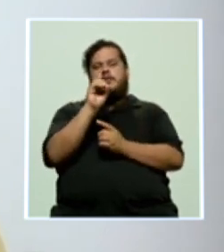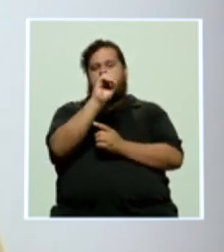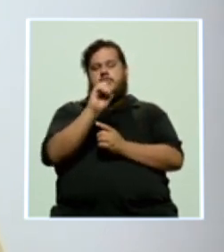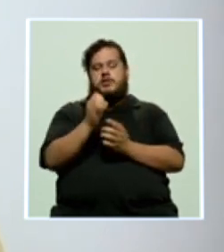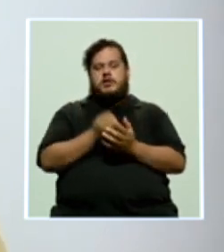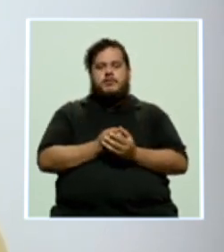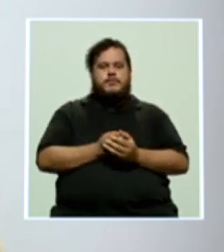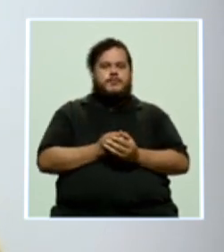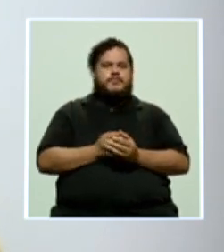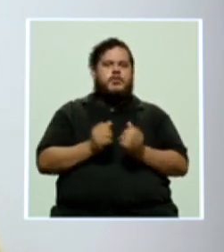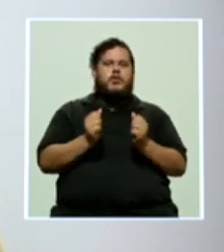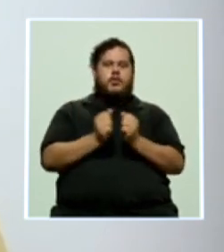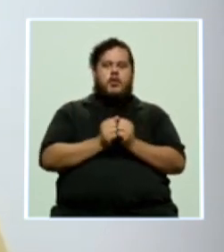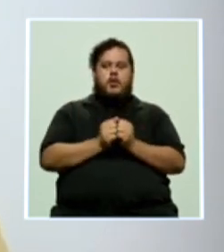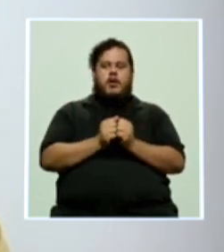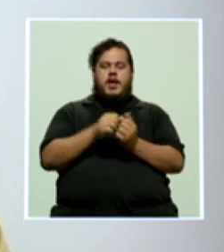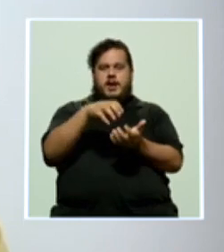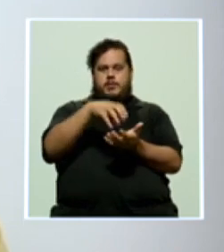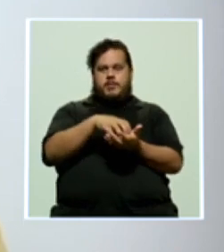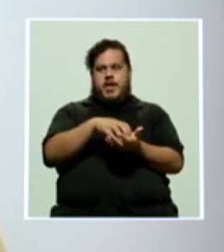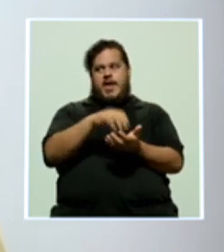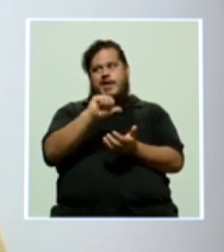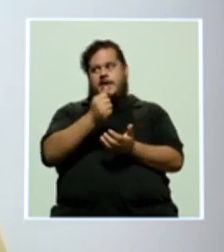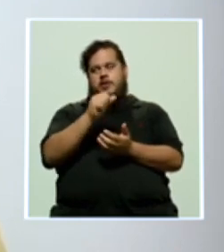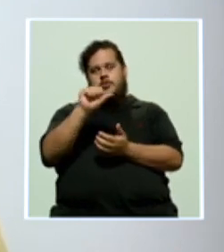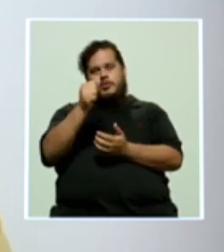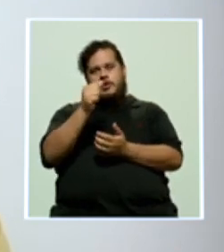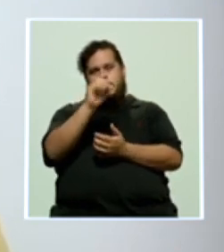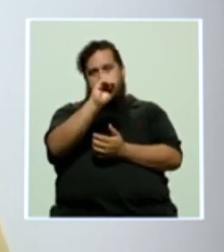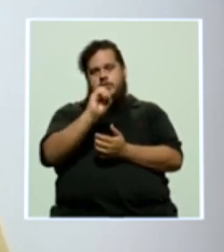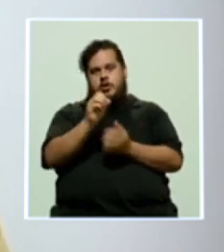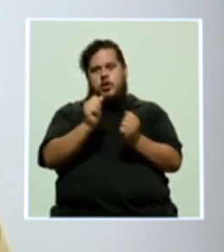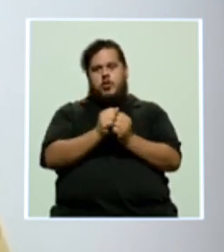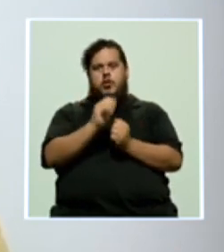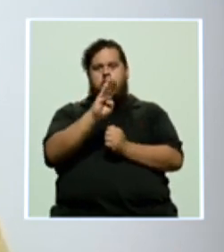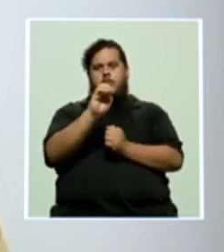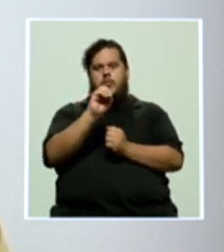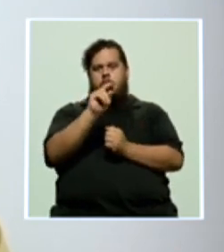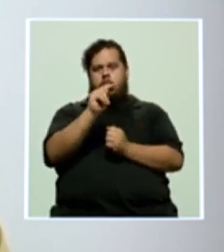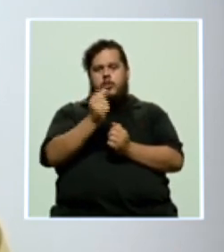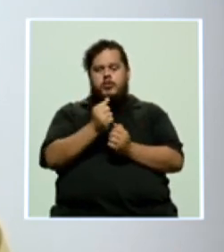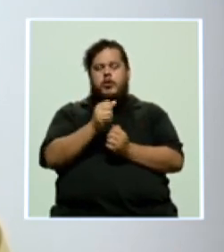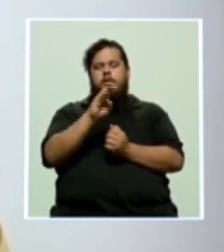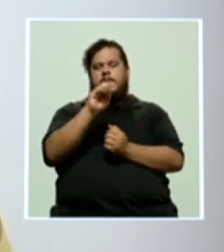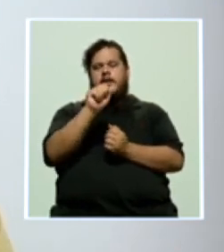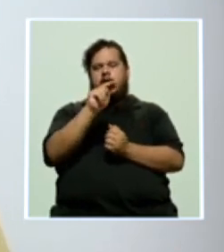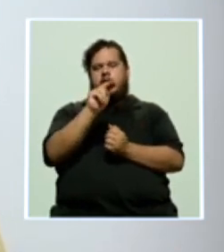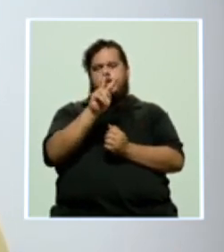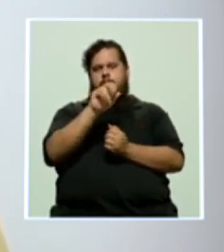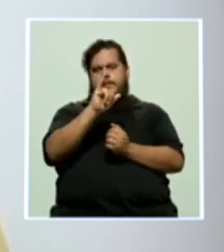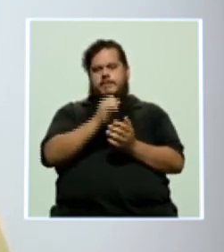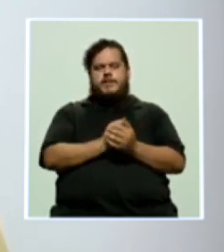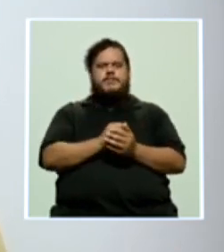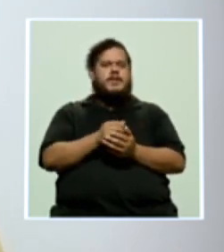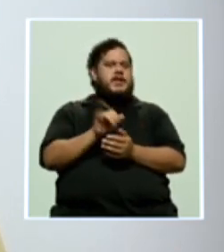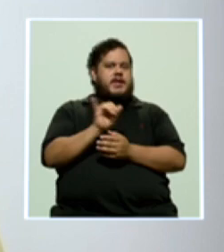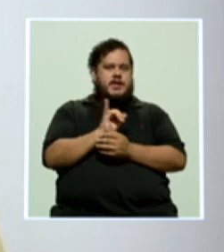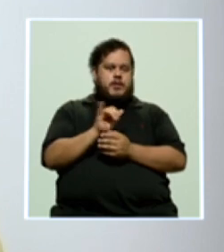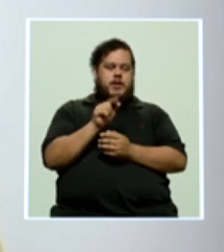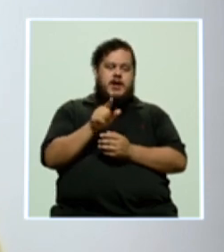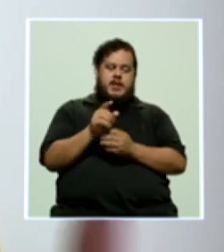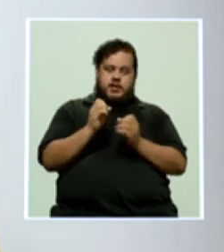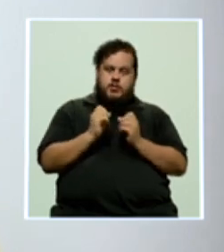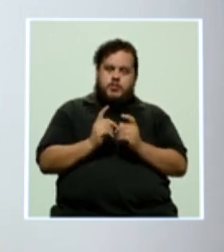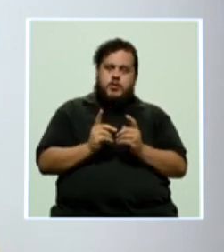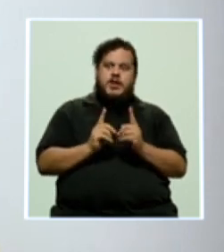con la propiedad y el otro 10% con un bono del Bambi. Asimismo, estas opciones